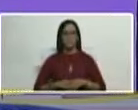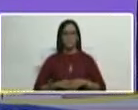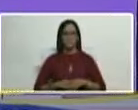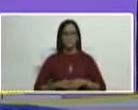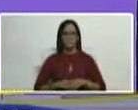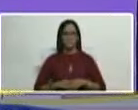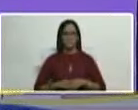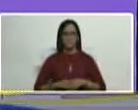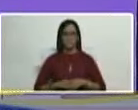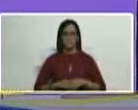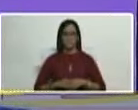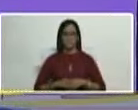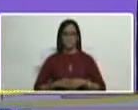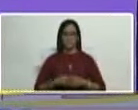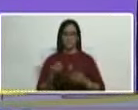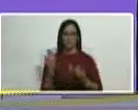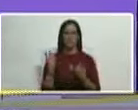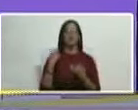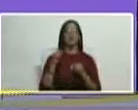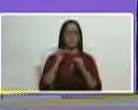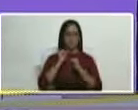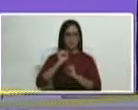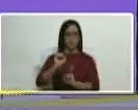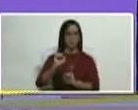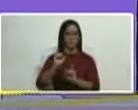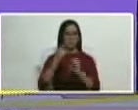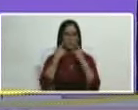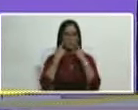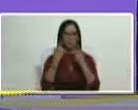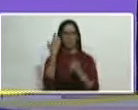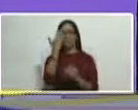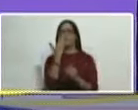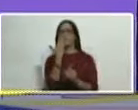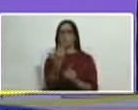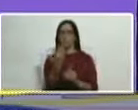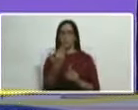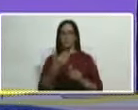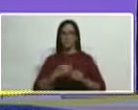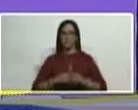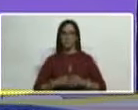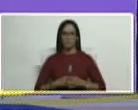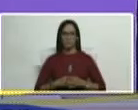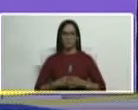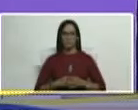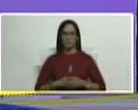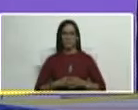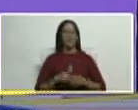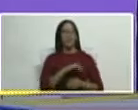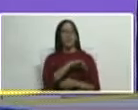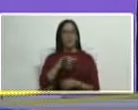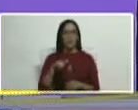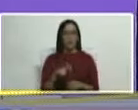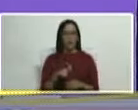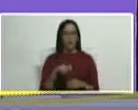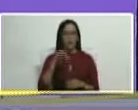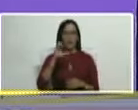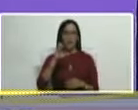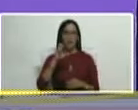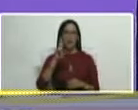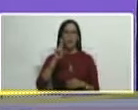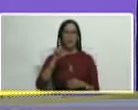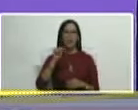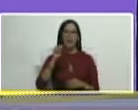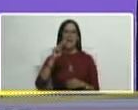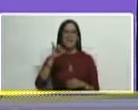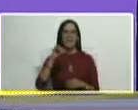los retó cara a cara lo retó igual que ulalia buró allá en la